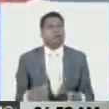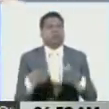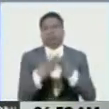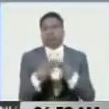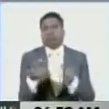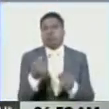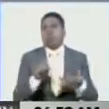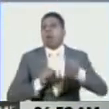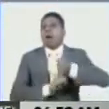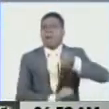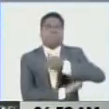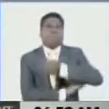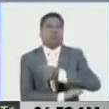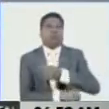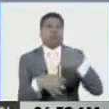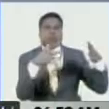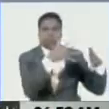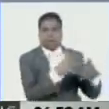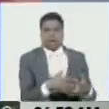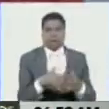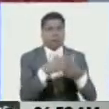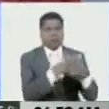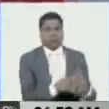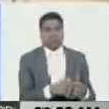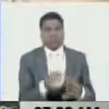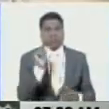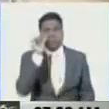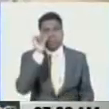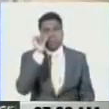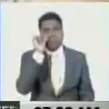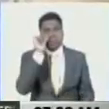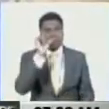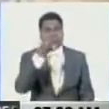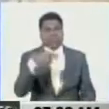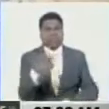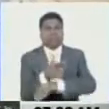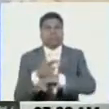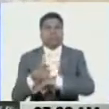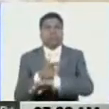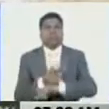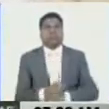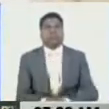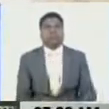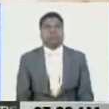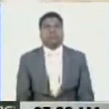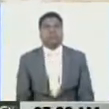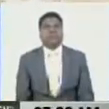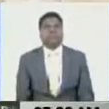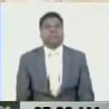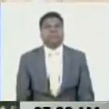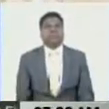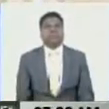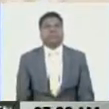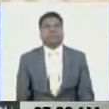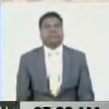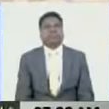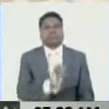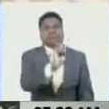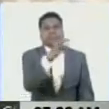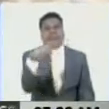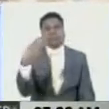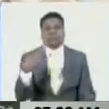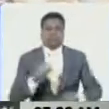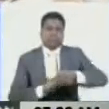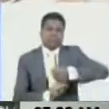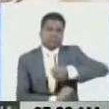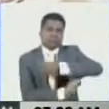con todo el apoyo del imperialismo norteamericano y del gobierno del presidente Obama. El pueblo